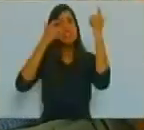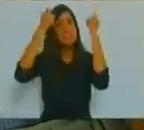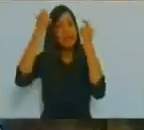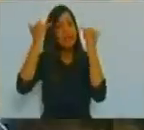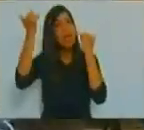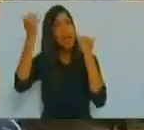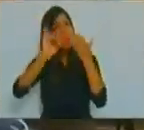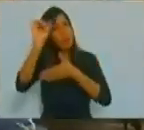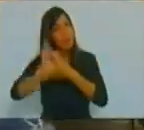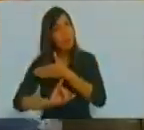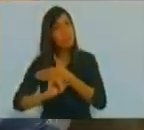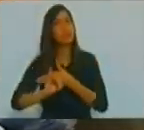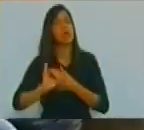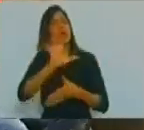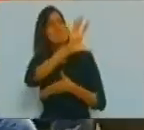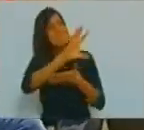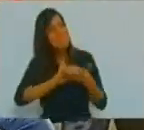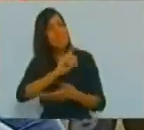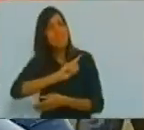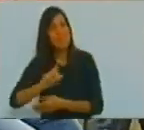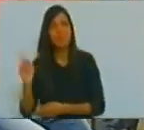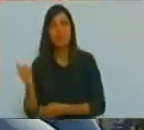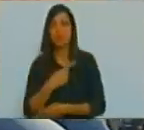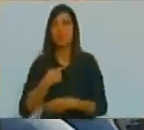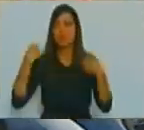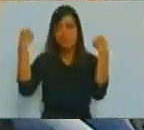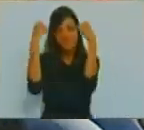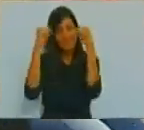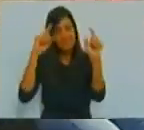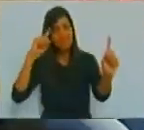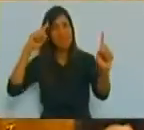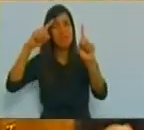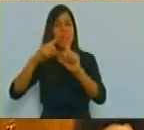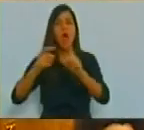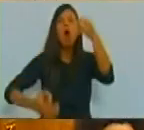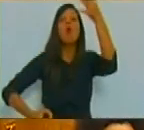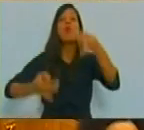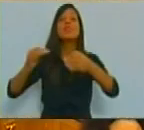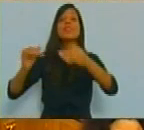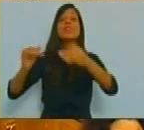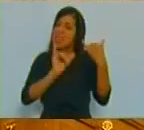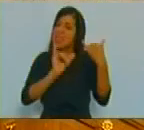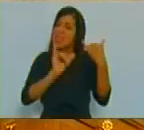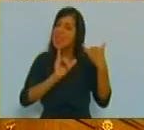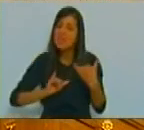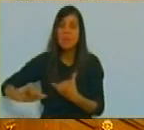se lo debemos a todos los venezolanos tiene que ser